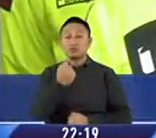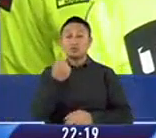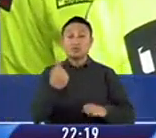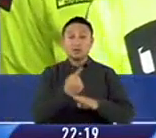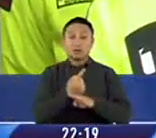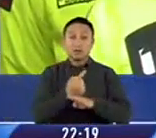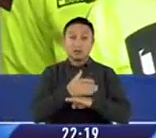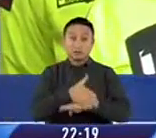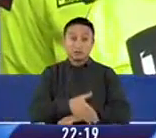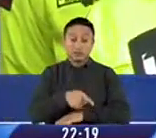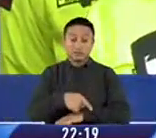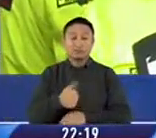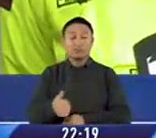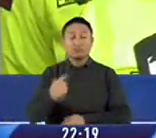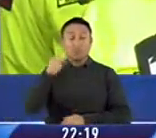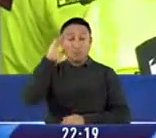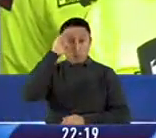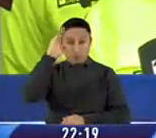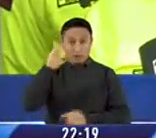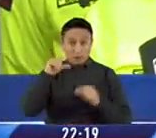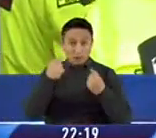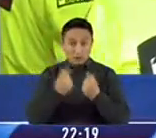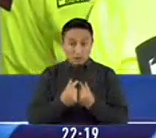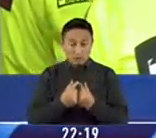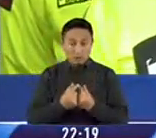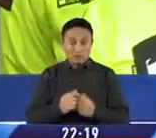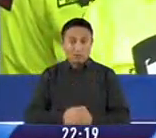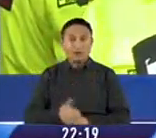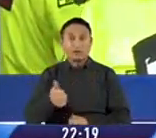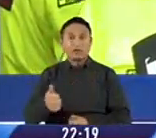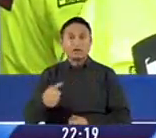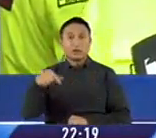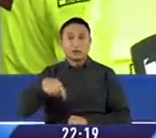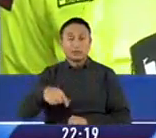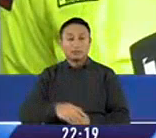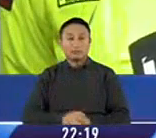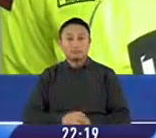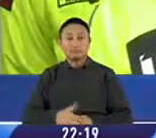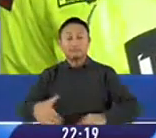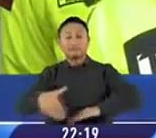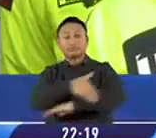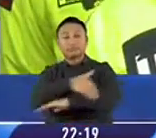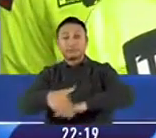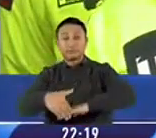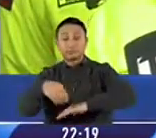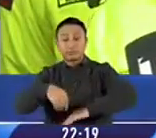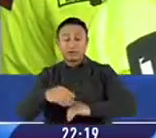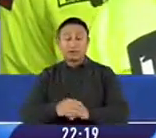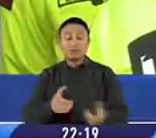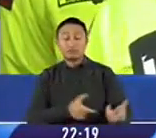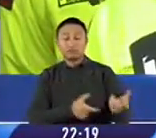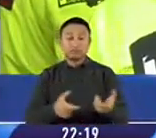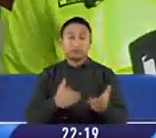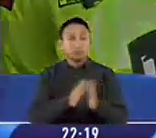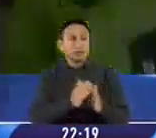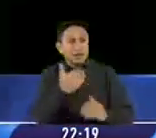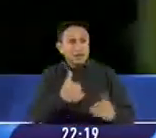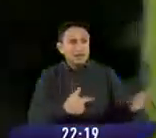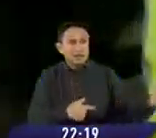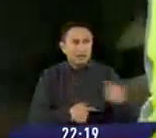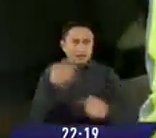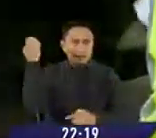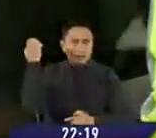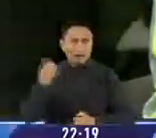después, la misma policía, el grupo motorizado, tuvo que irse acá a la calle Rocafuerte, al cuerpo de bomberos, para solicitar una ambulancia.